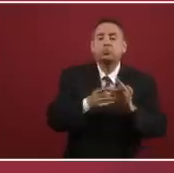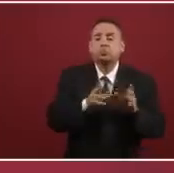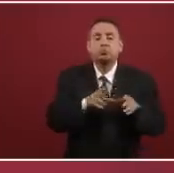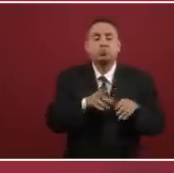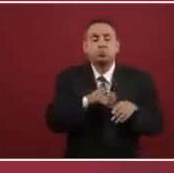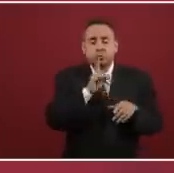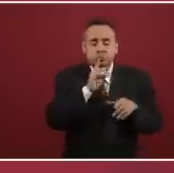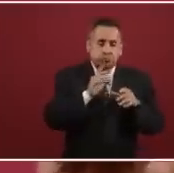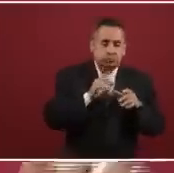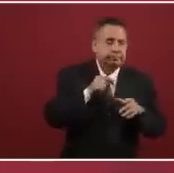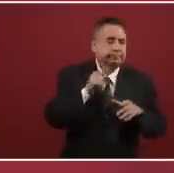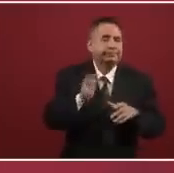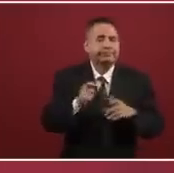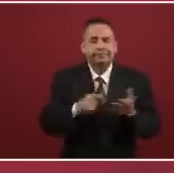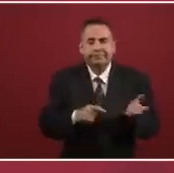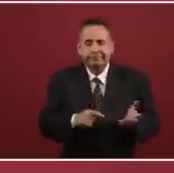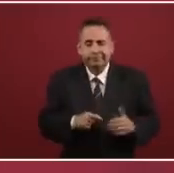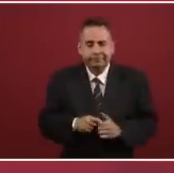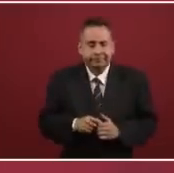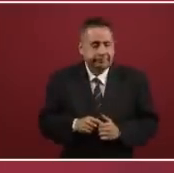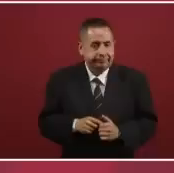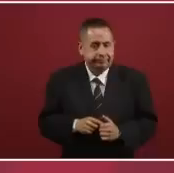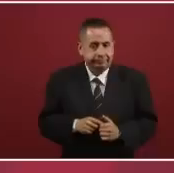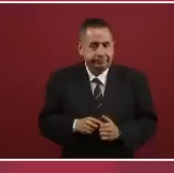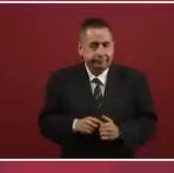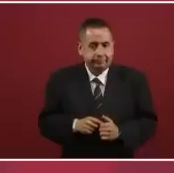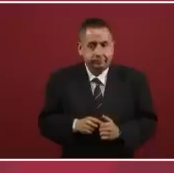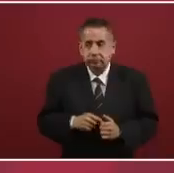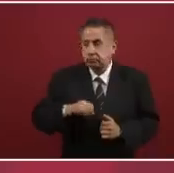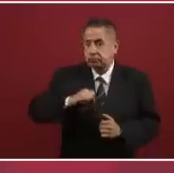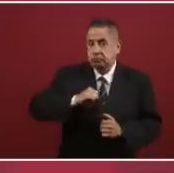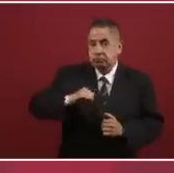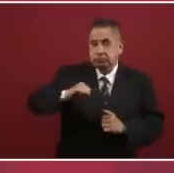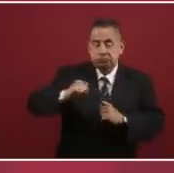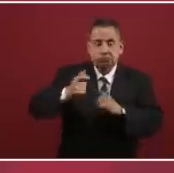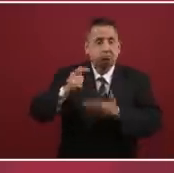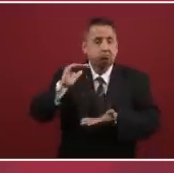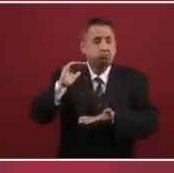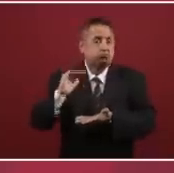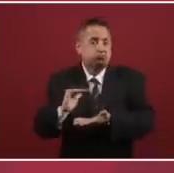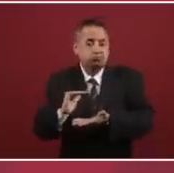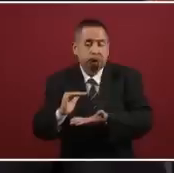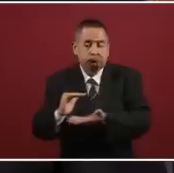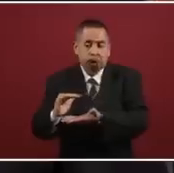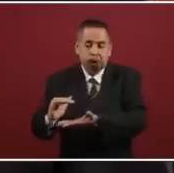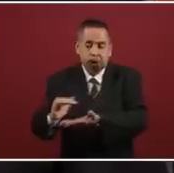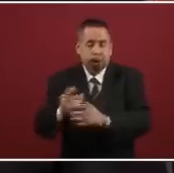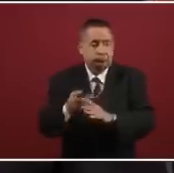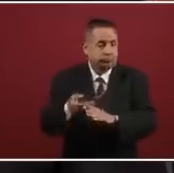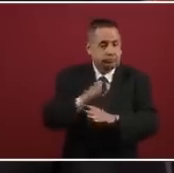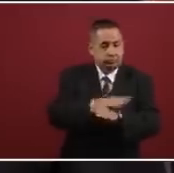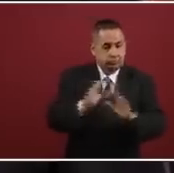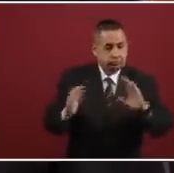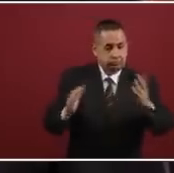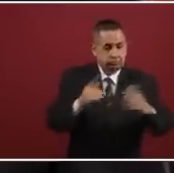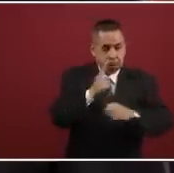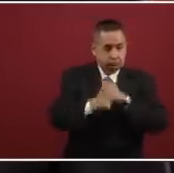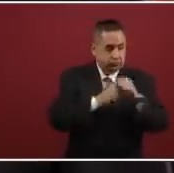de que era menor la inflación con relación al año